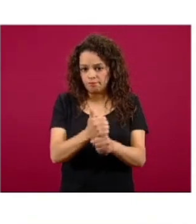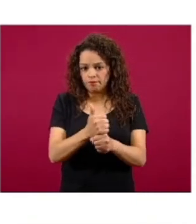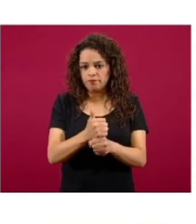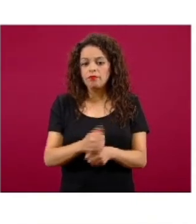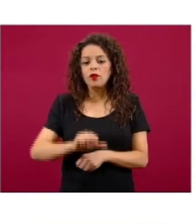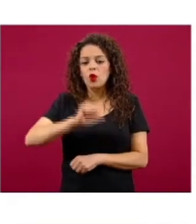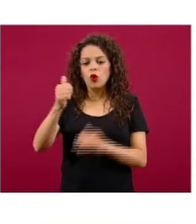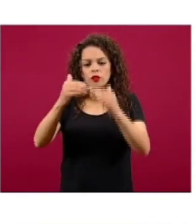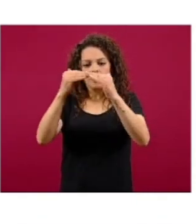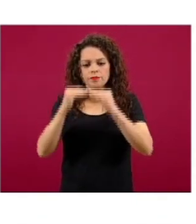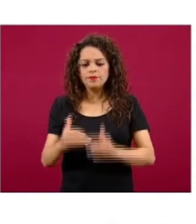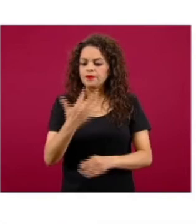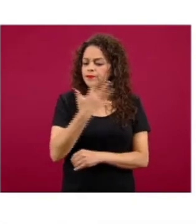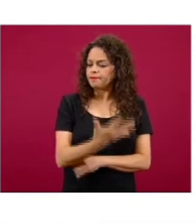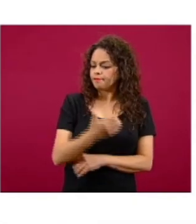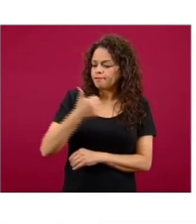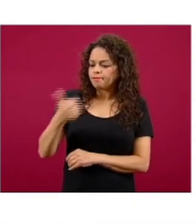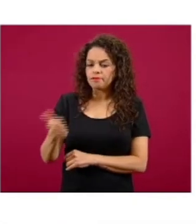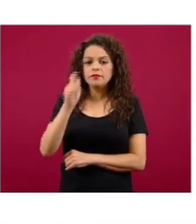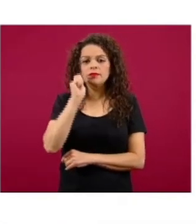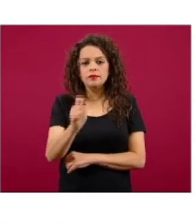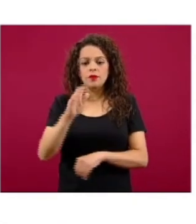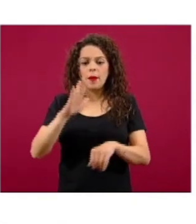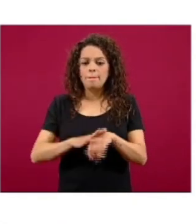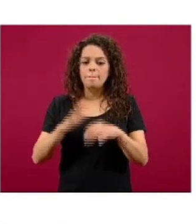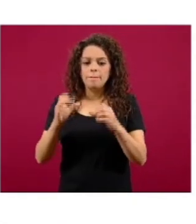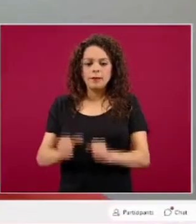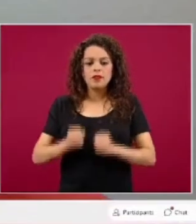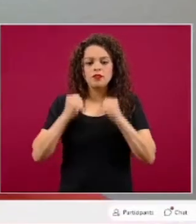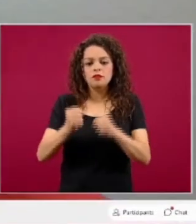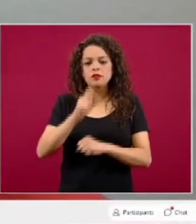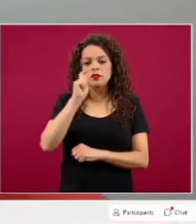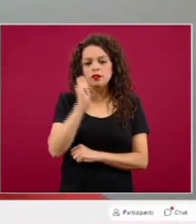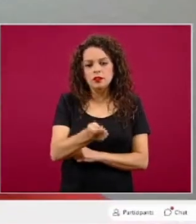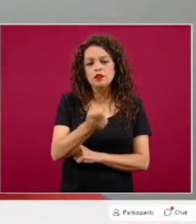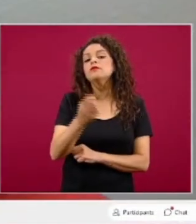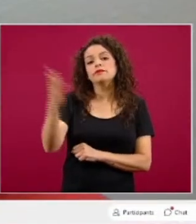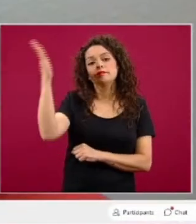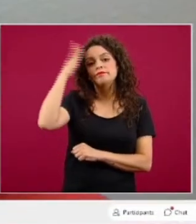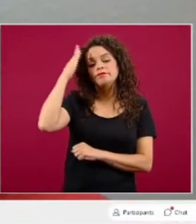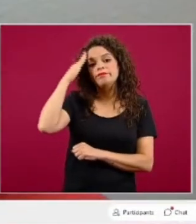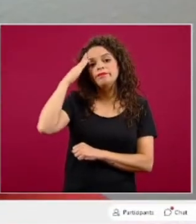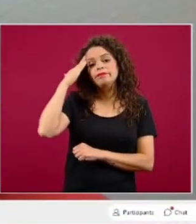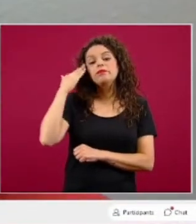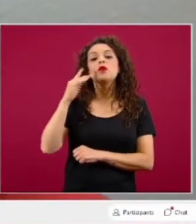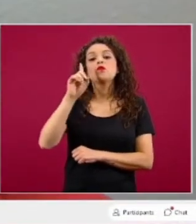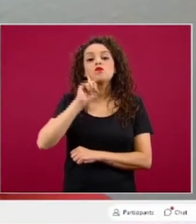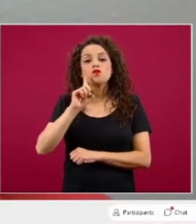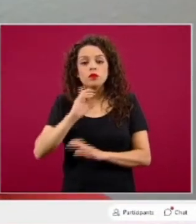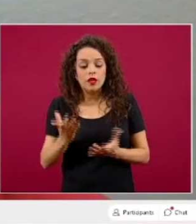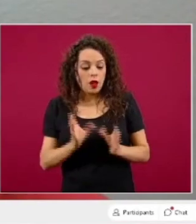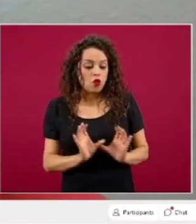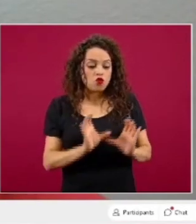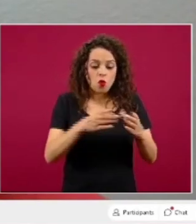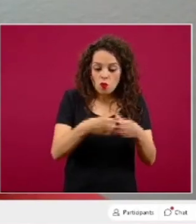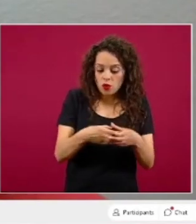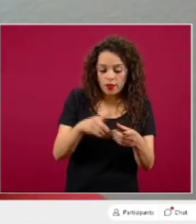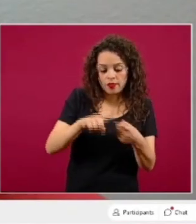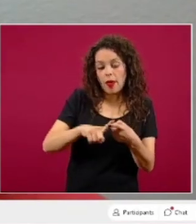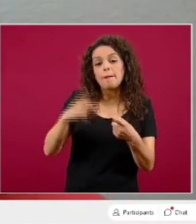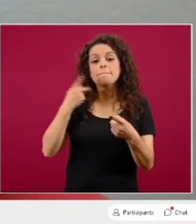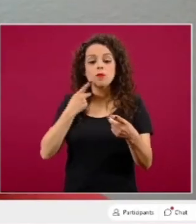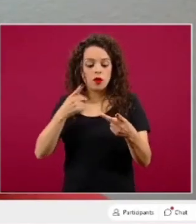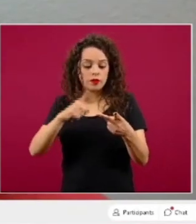6 buscamos fortalecer los liderazgos de las mujeres en sus comunidades, en la política, en el